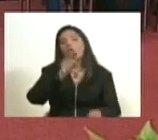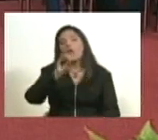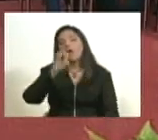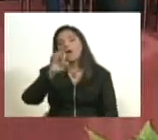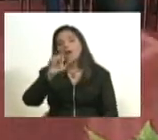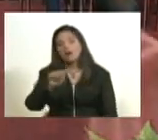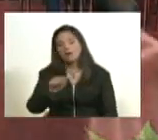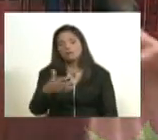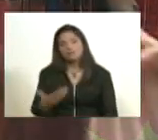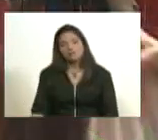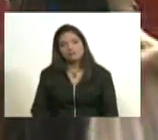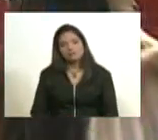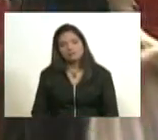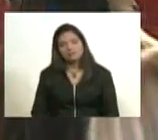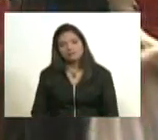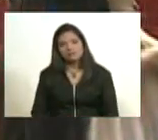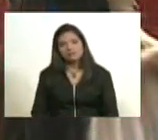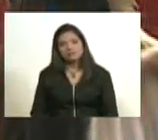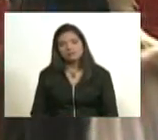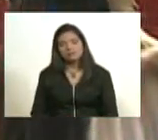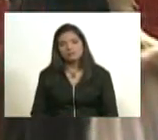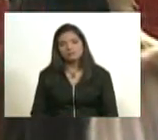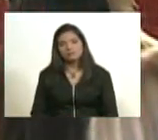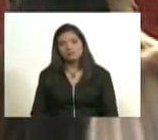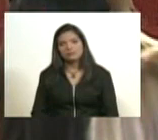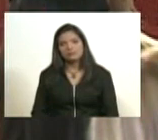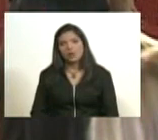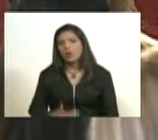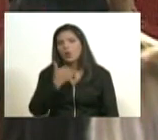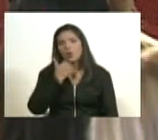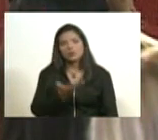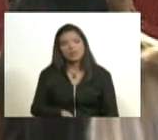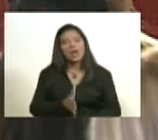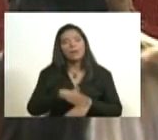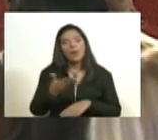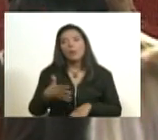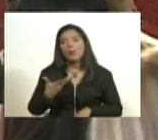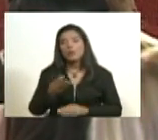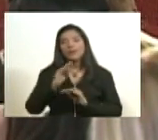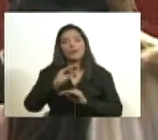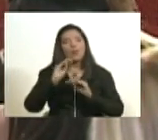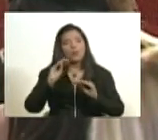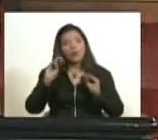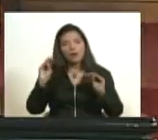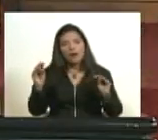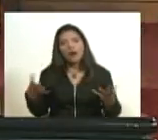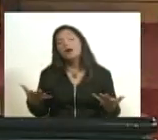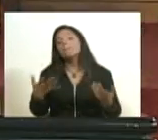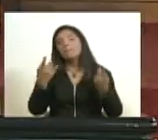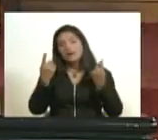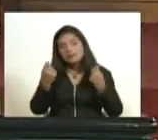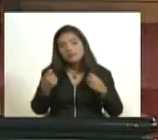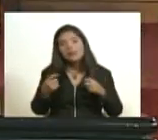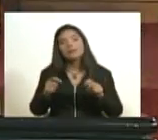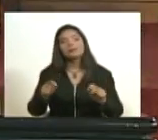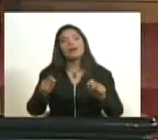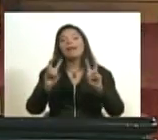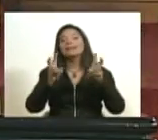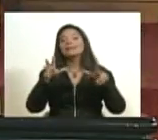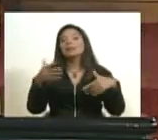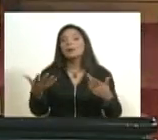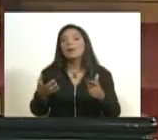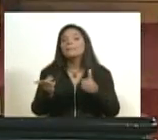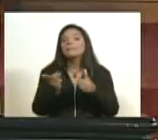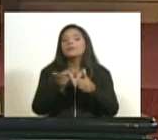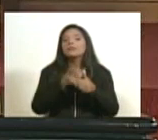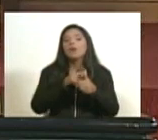de manera irregular, de manera grosera, porque para poder convocar, para tratar el tema de un país, hay que